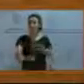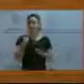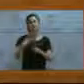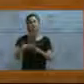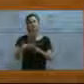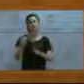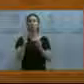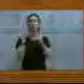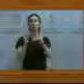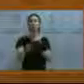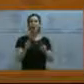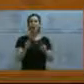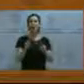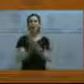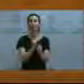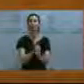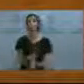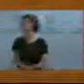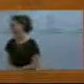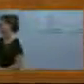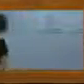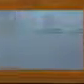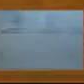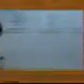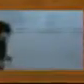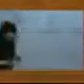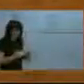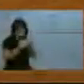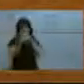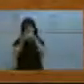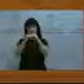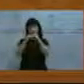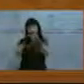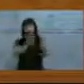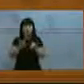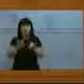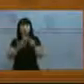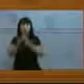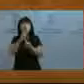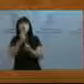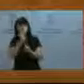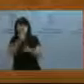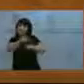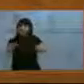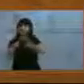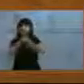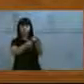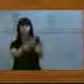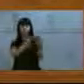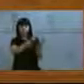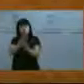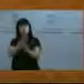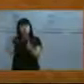favorezcan la actividad económica. El equilibrio territorial se alcanza con la solidaridad de las personas para